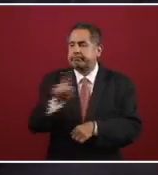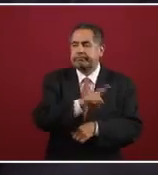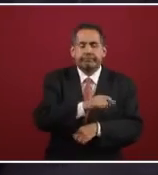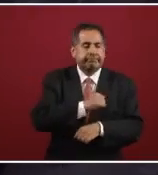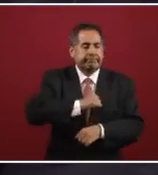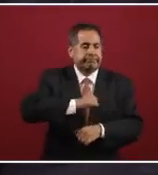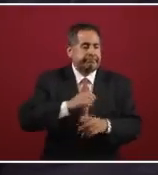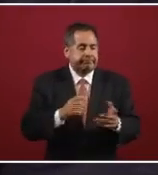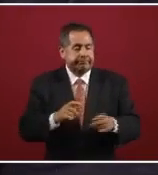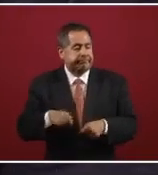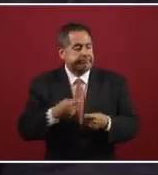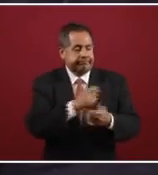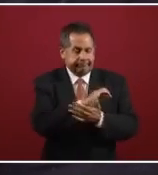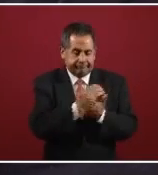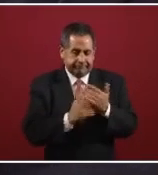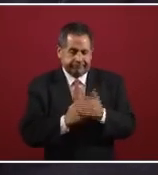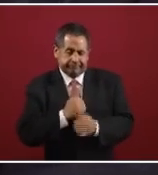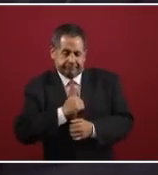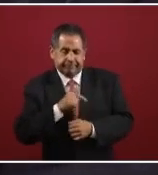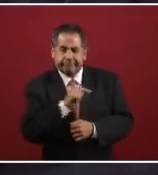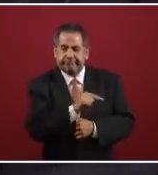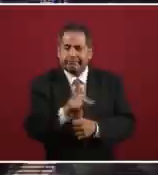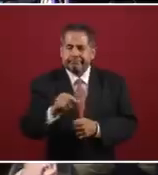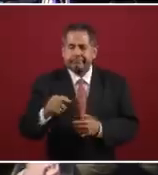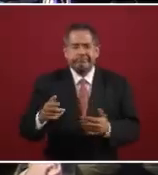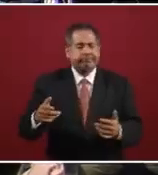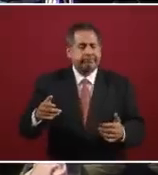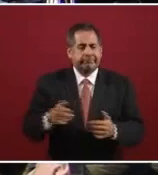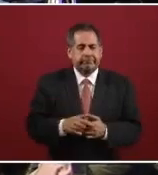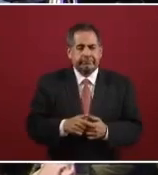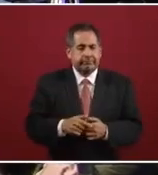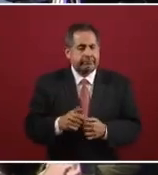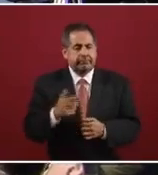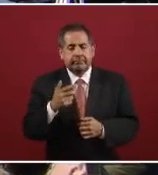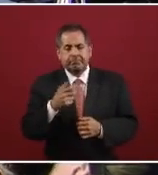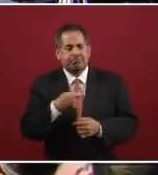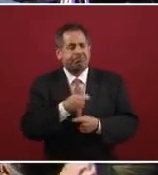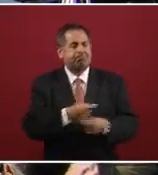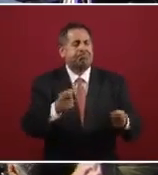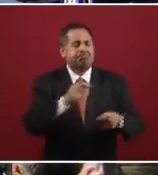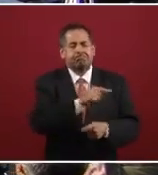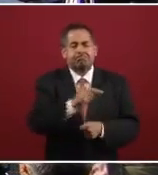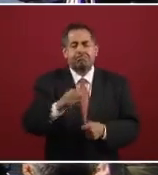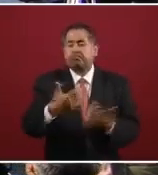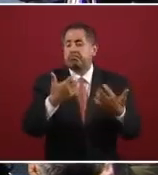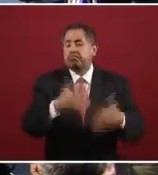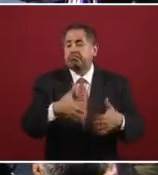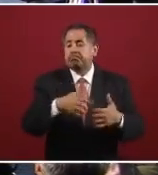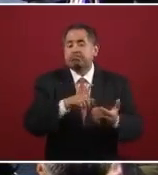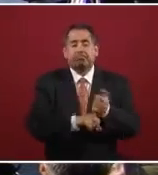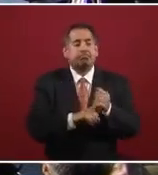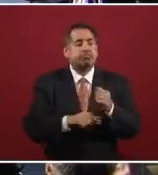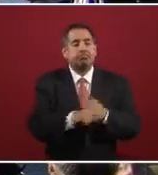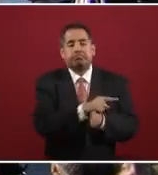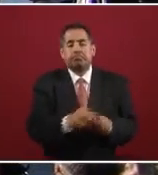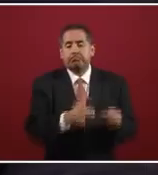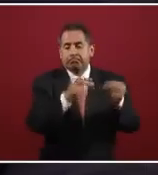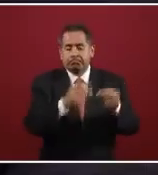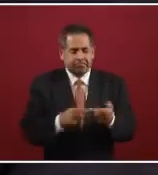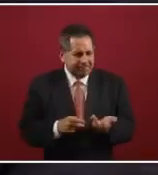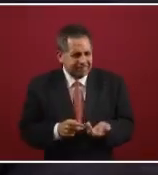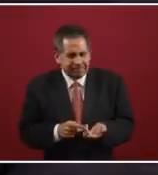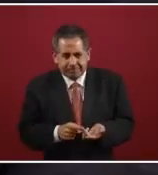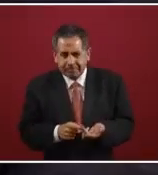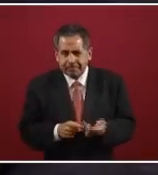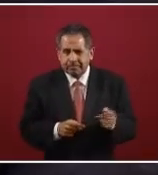era darle contratos a diestra y siniestra a empresas ni